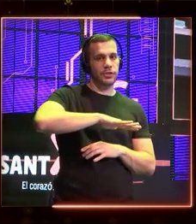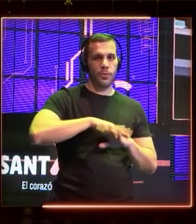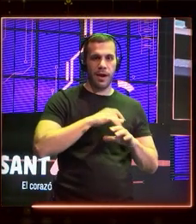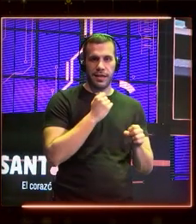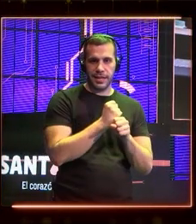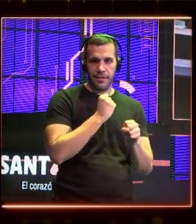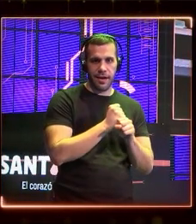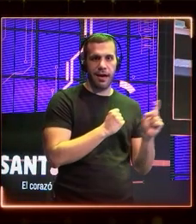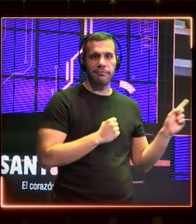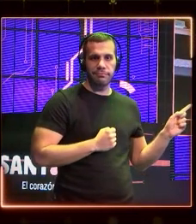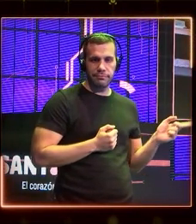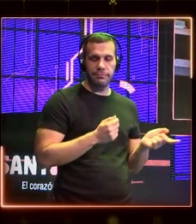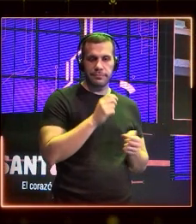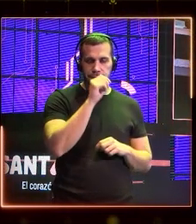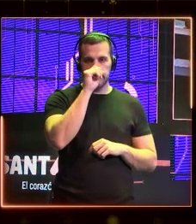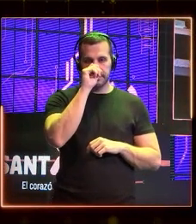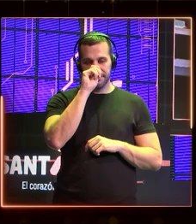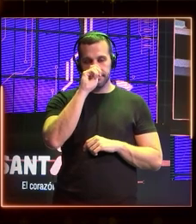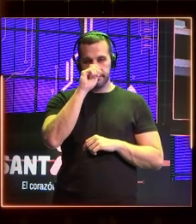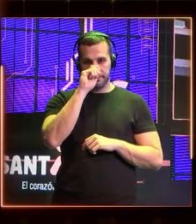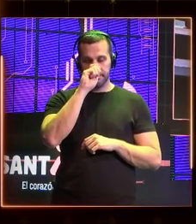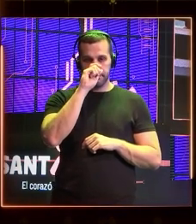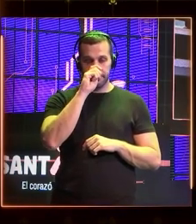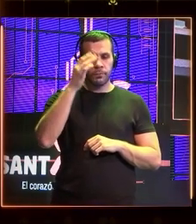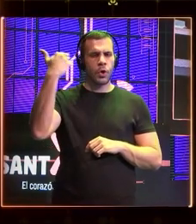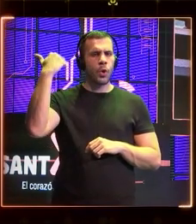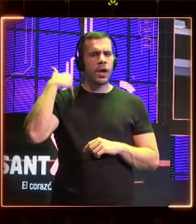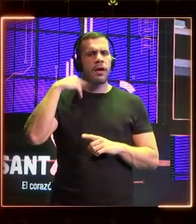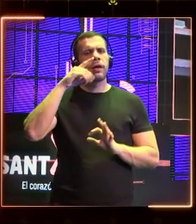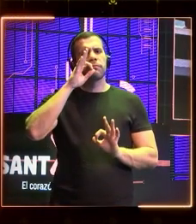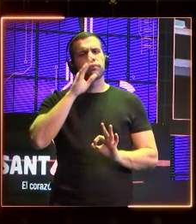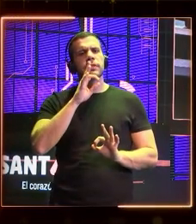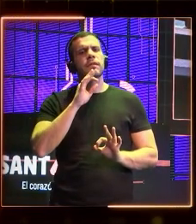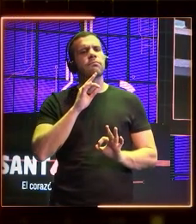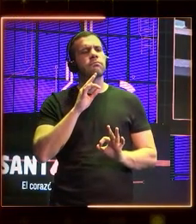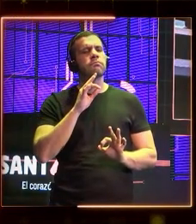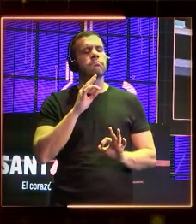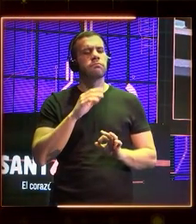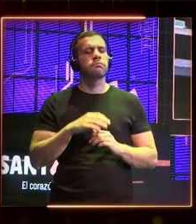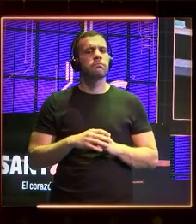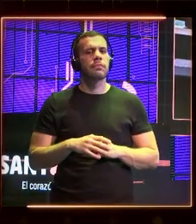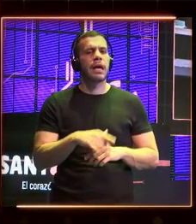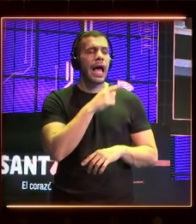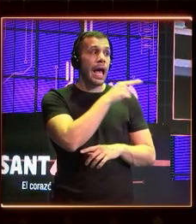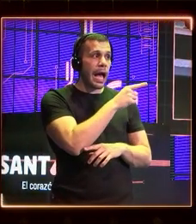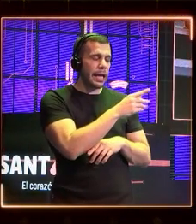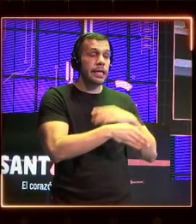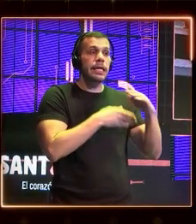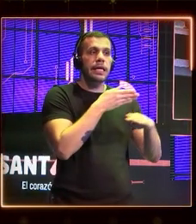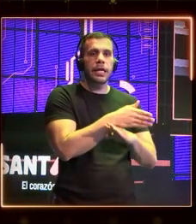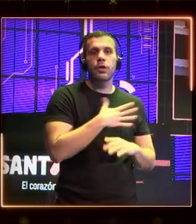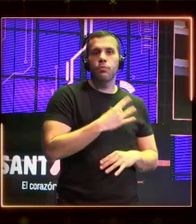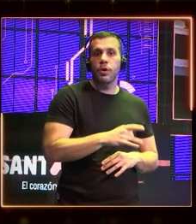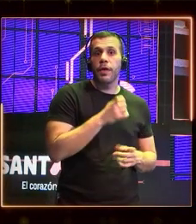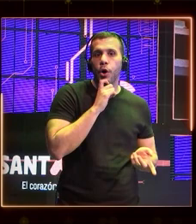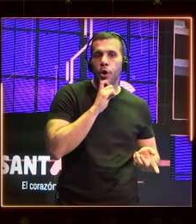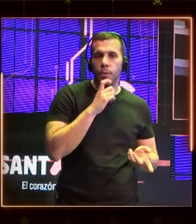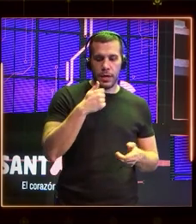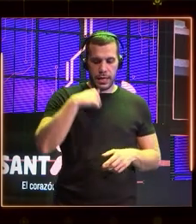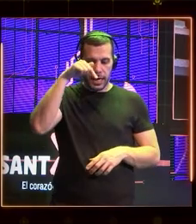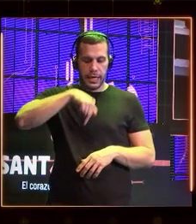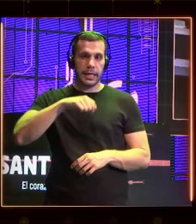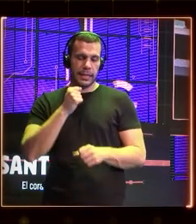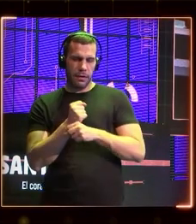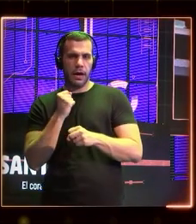vez me acordé de esa imagen que os he enseñado antes de cómo hacen para llegar para estar ahí no poder trabajar desde aquí es un privilegio